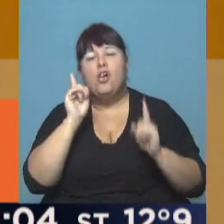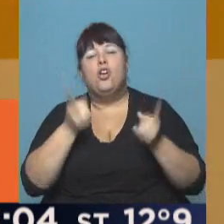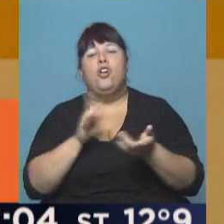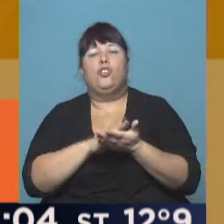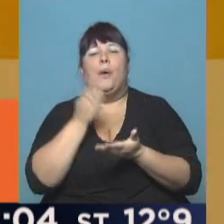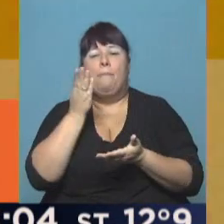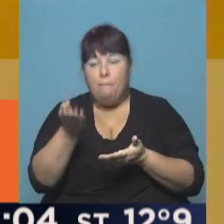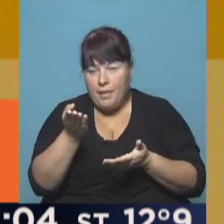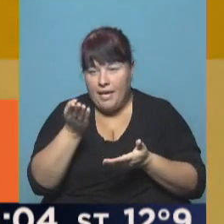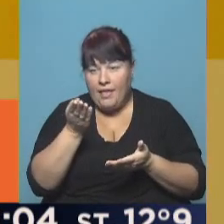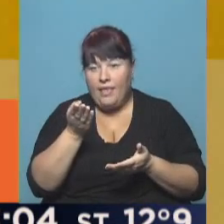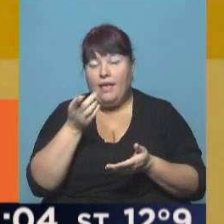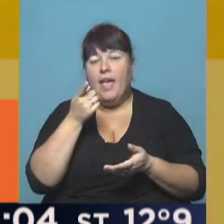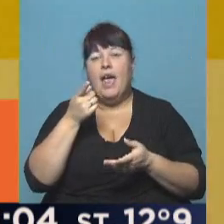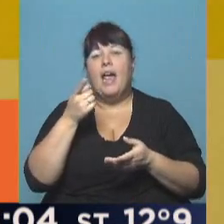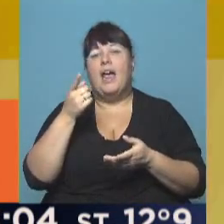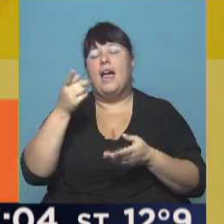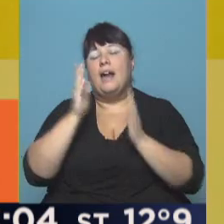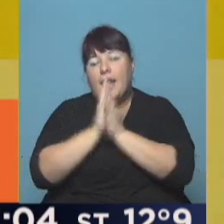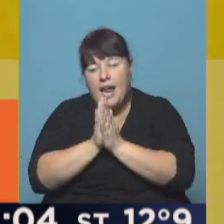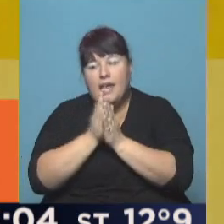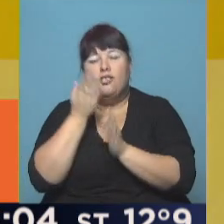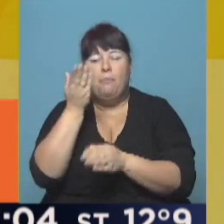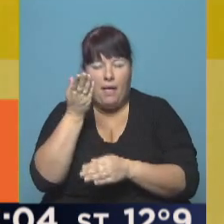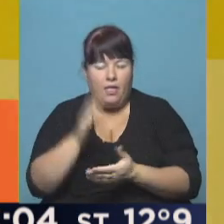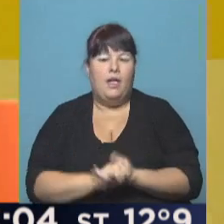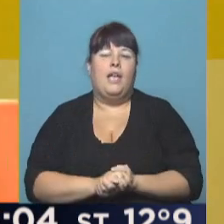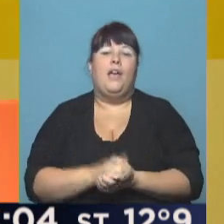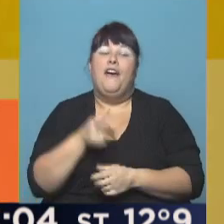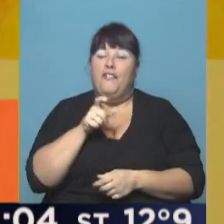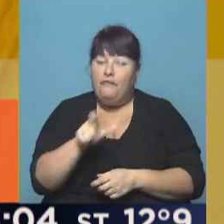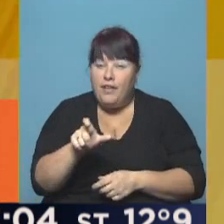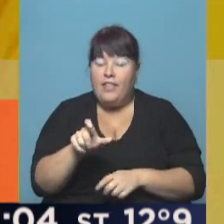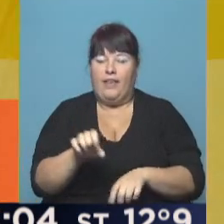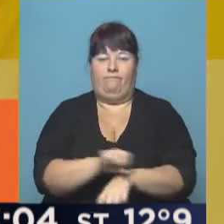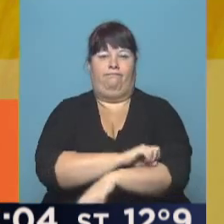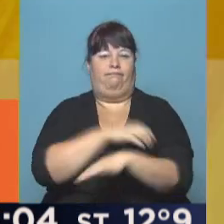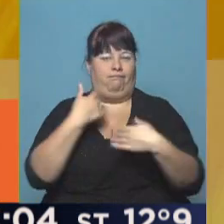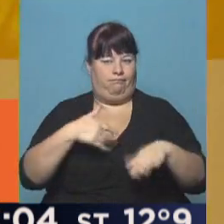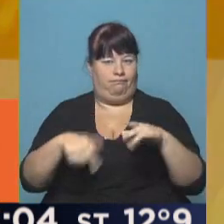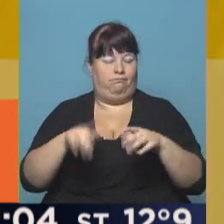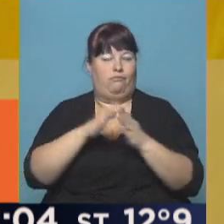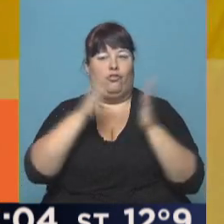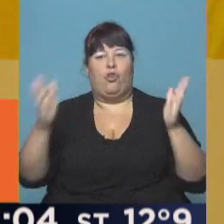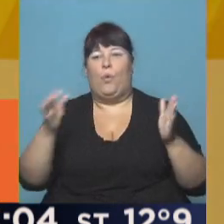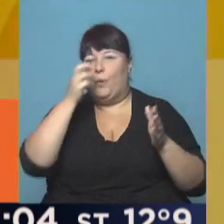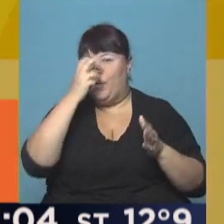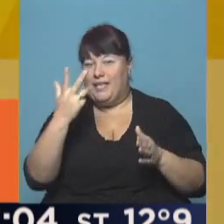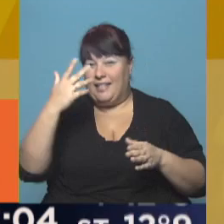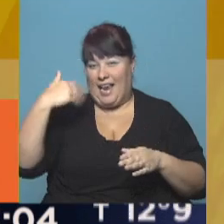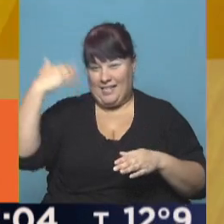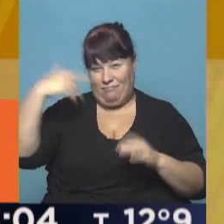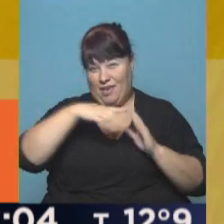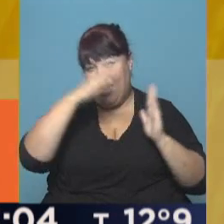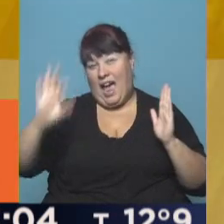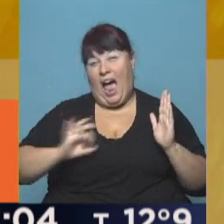con el pedido, por supuesto, de los rezos y las plegarias. El video más conmovedor de las 23 jornadas que se